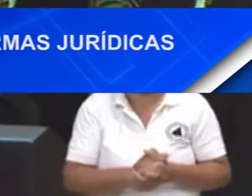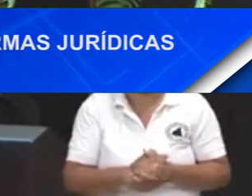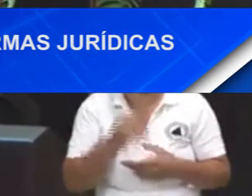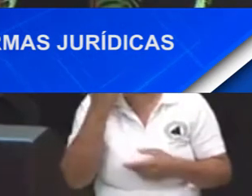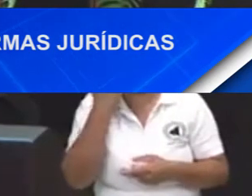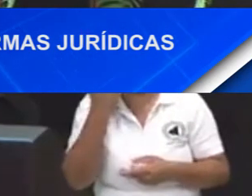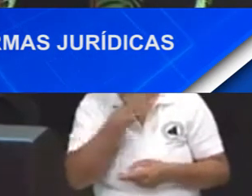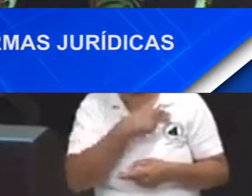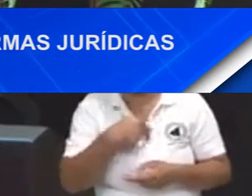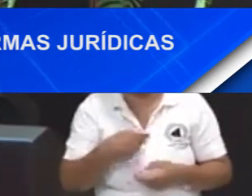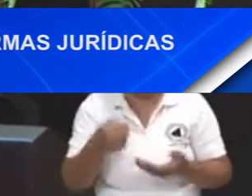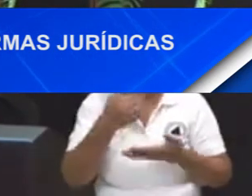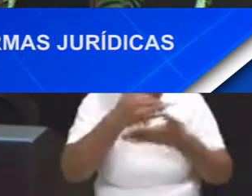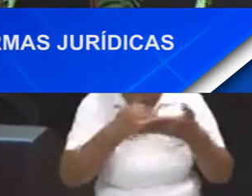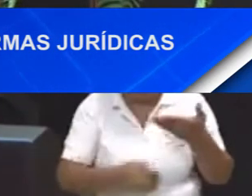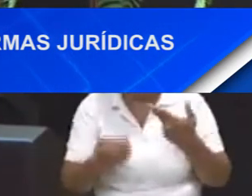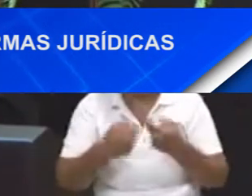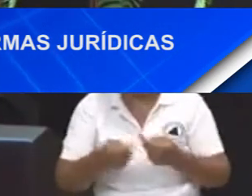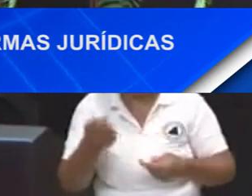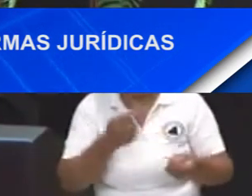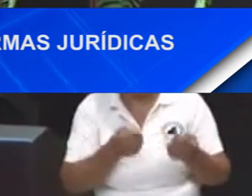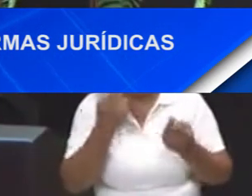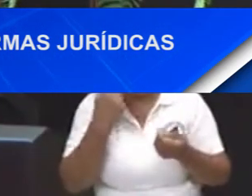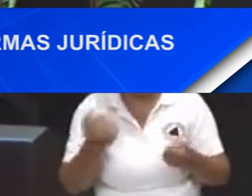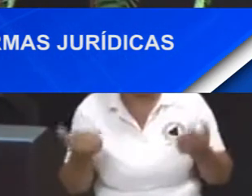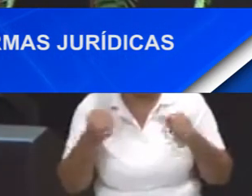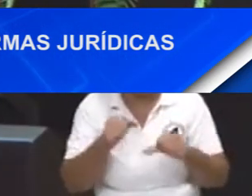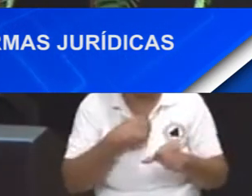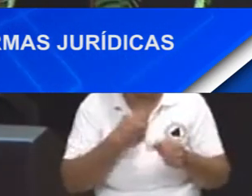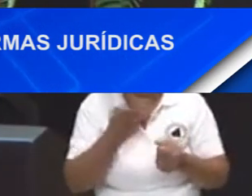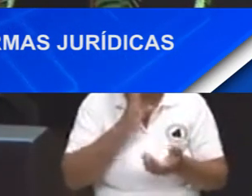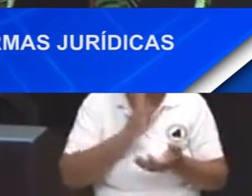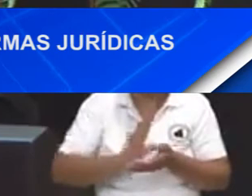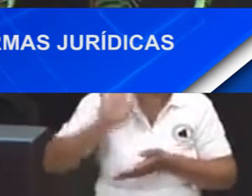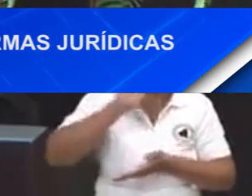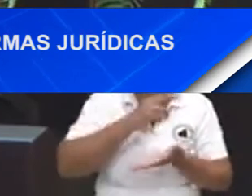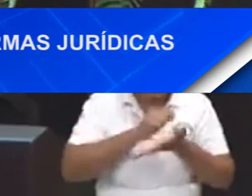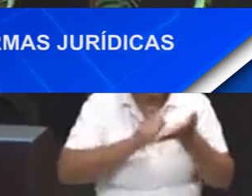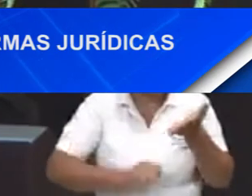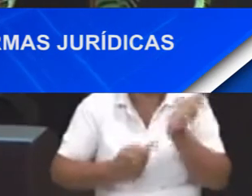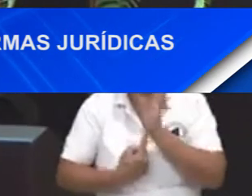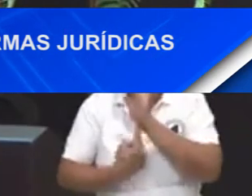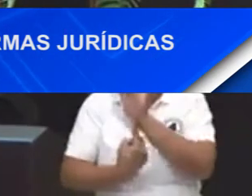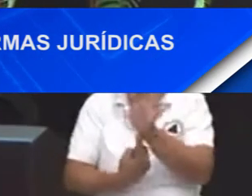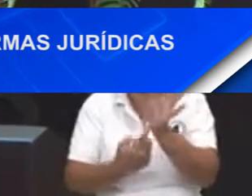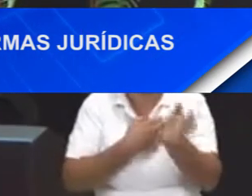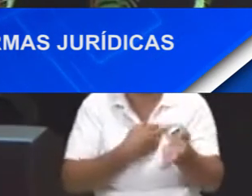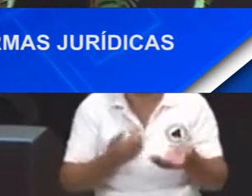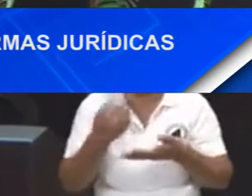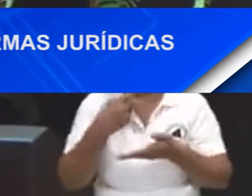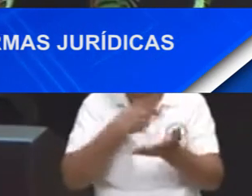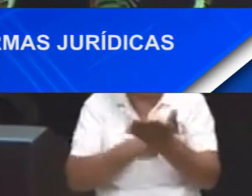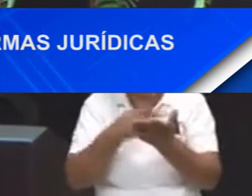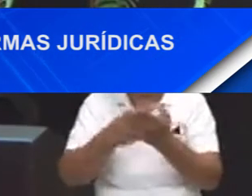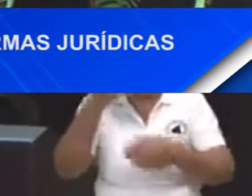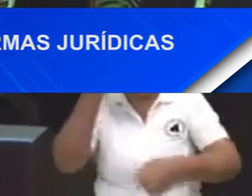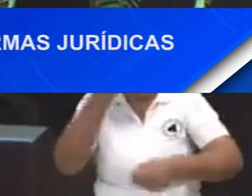para analizar los resultados de la consulta y proponer las acciones que se correspondan en un plan de